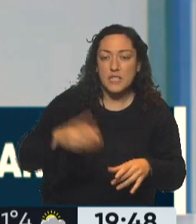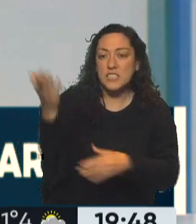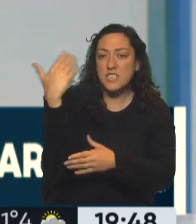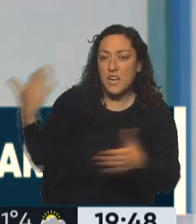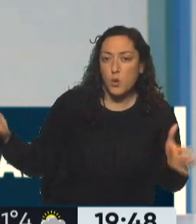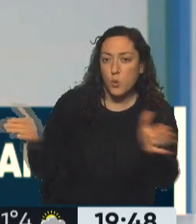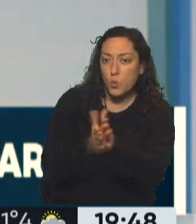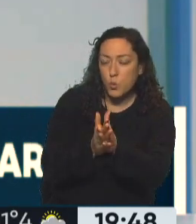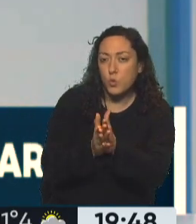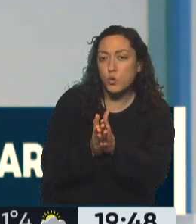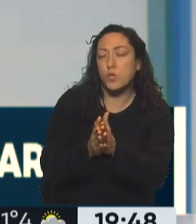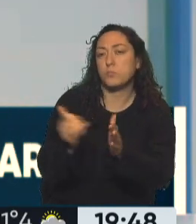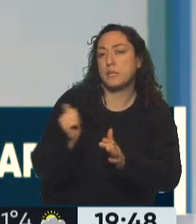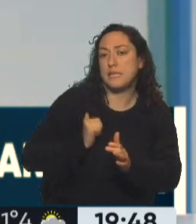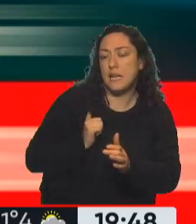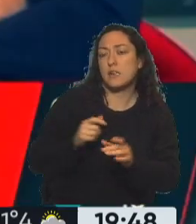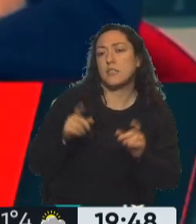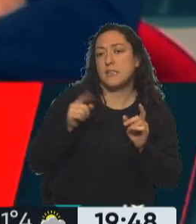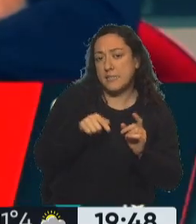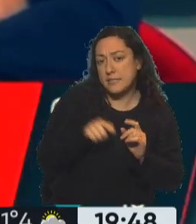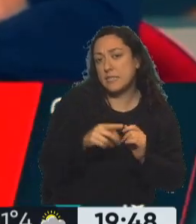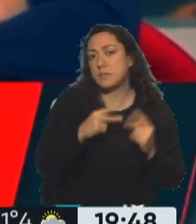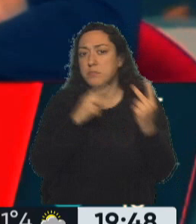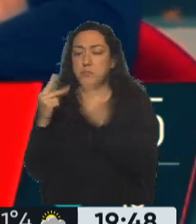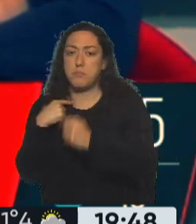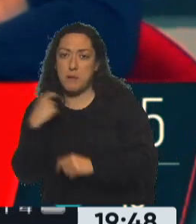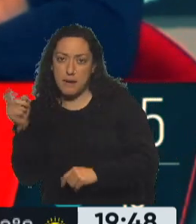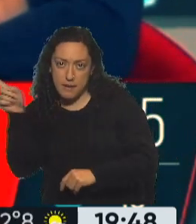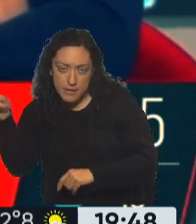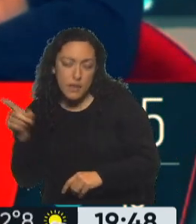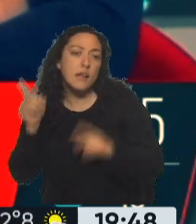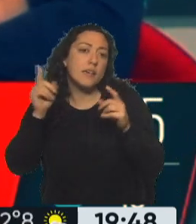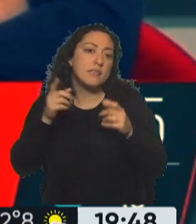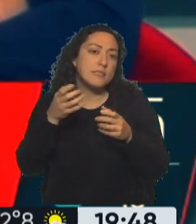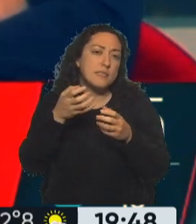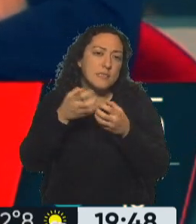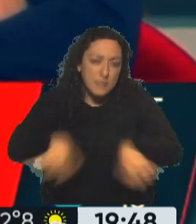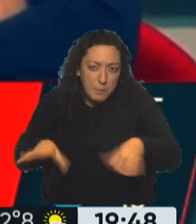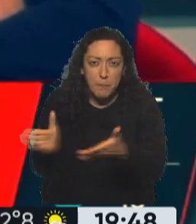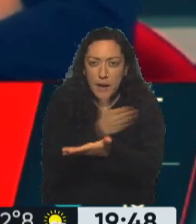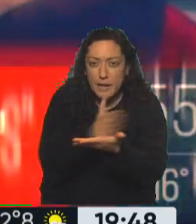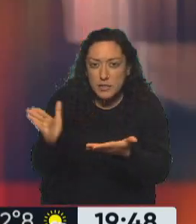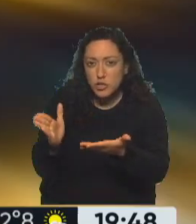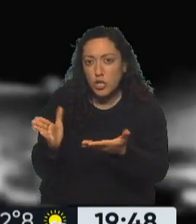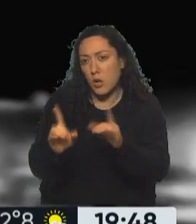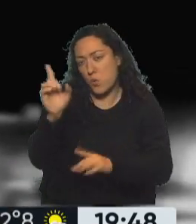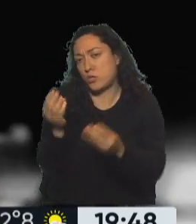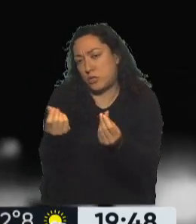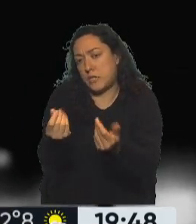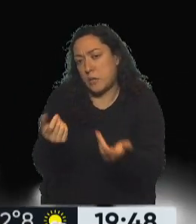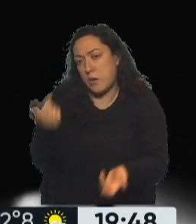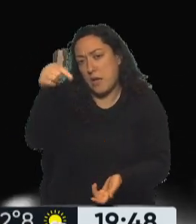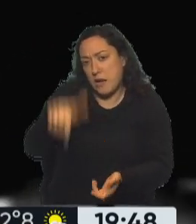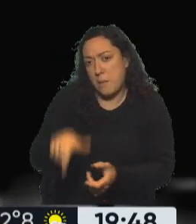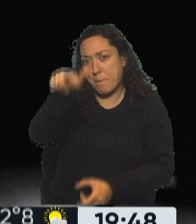en el Círculo Militar. Ella viajó a España. La grieta creo que existe también porque hay gente que le sirve la grieta. Acá hay un